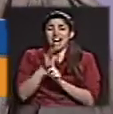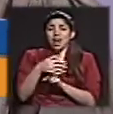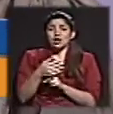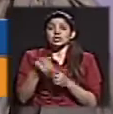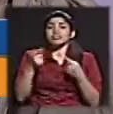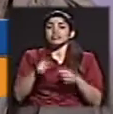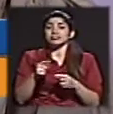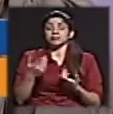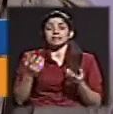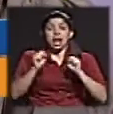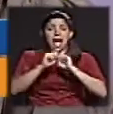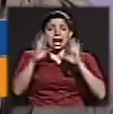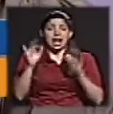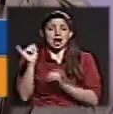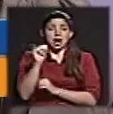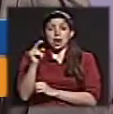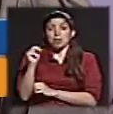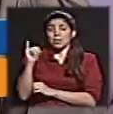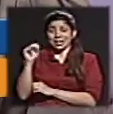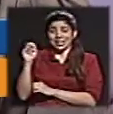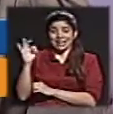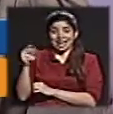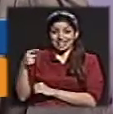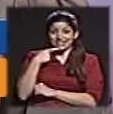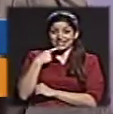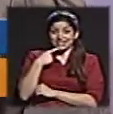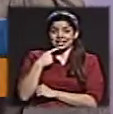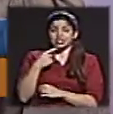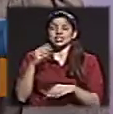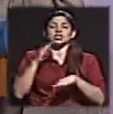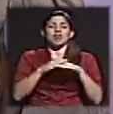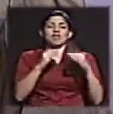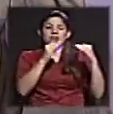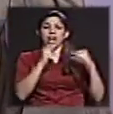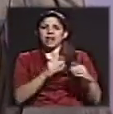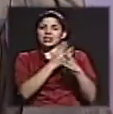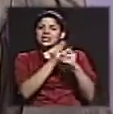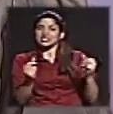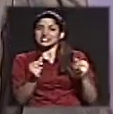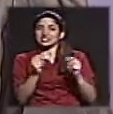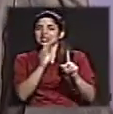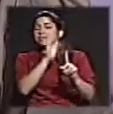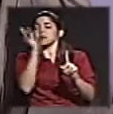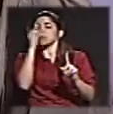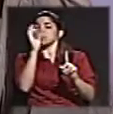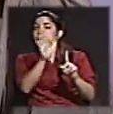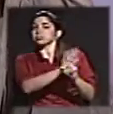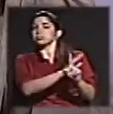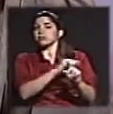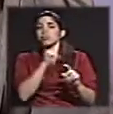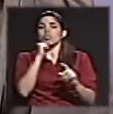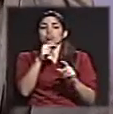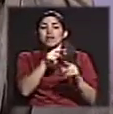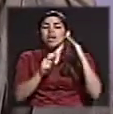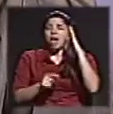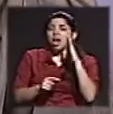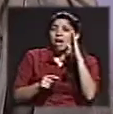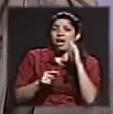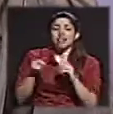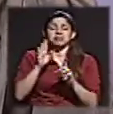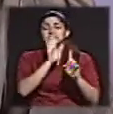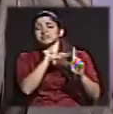da, claramente, como Ninel lo decía, de invisibilizarte, de no darte la palabra, de